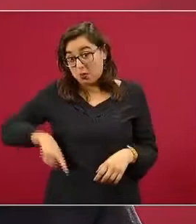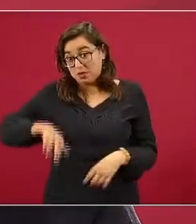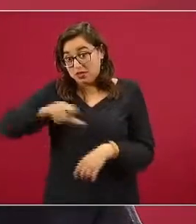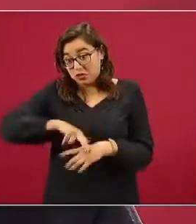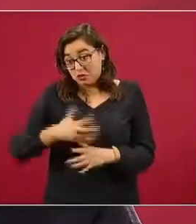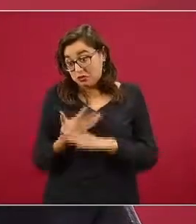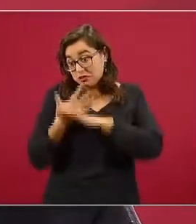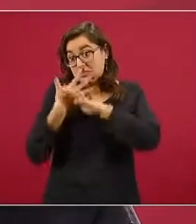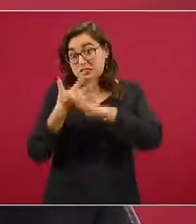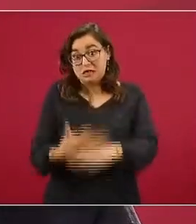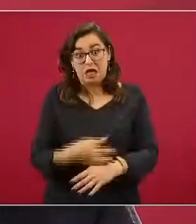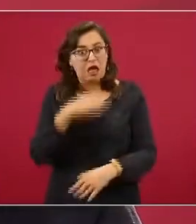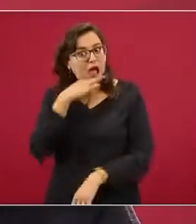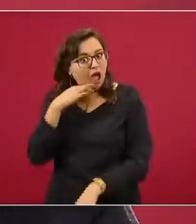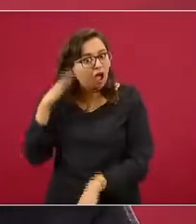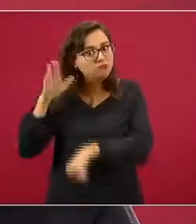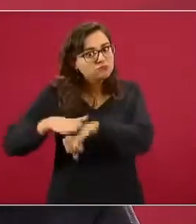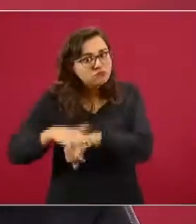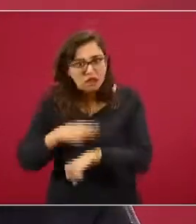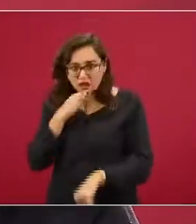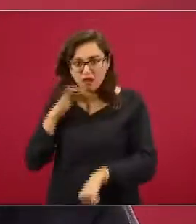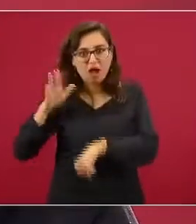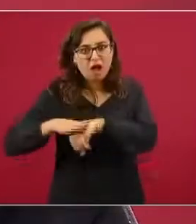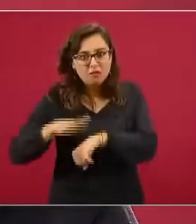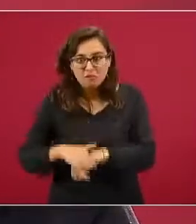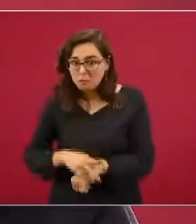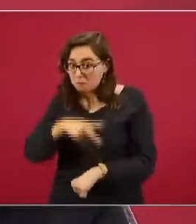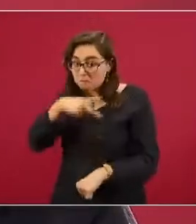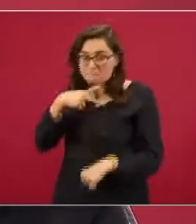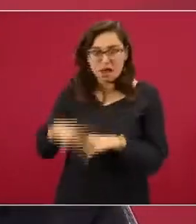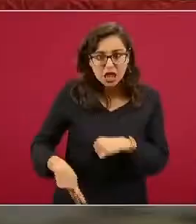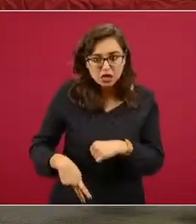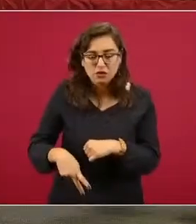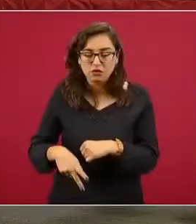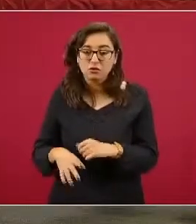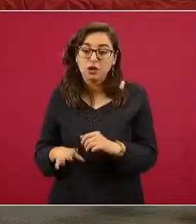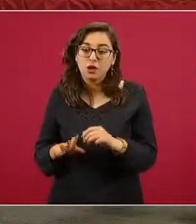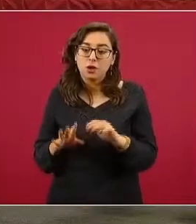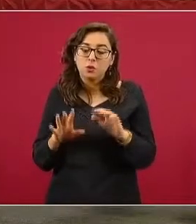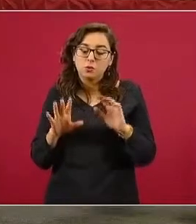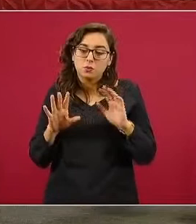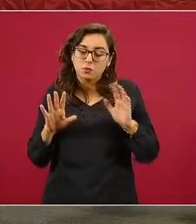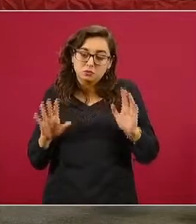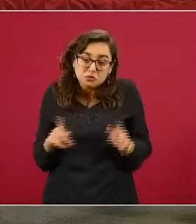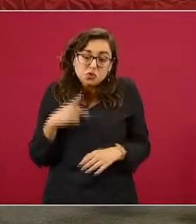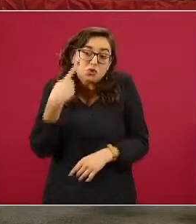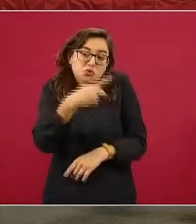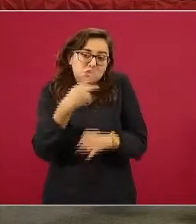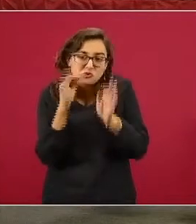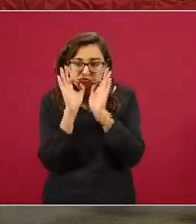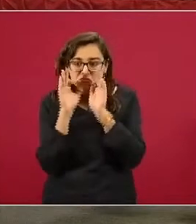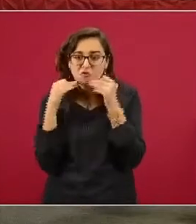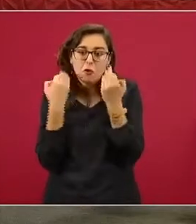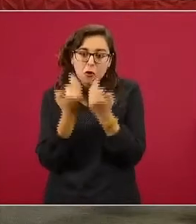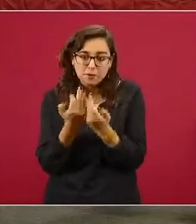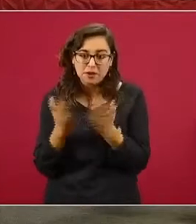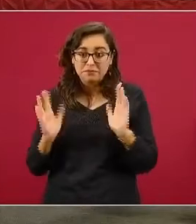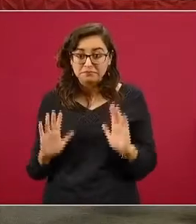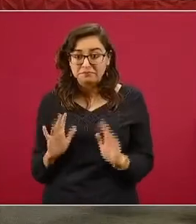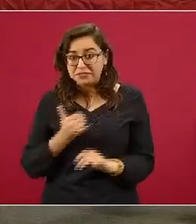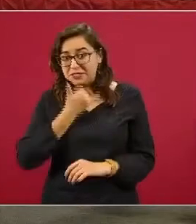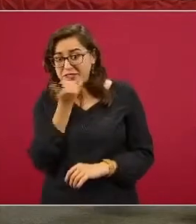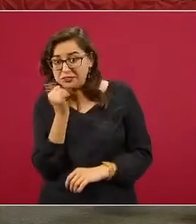pero yo no me aventuraría a descalificar la expresión de ningún gobernador en el sentido de que esto sea un